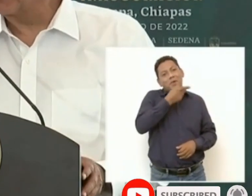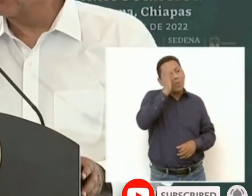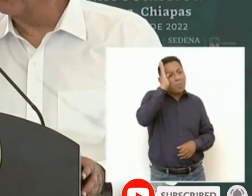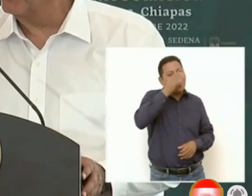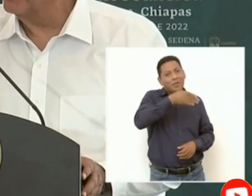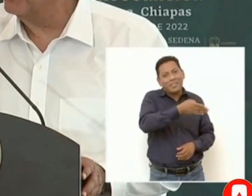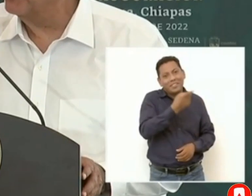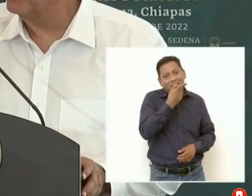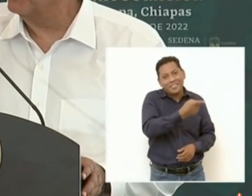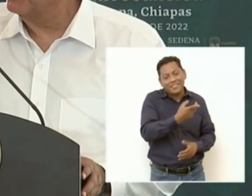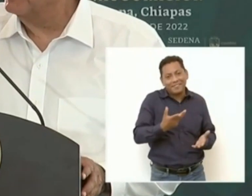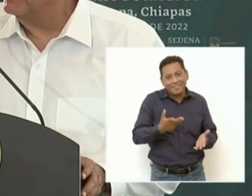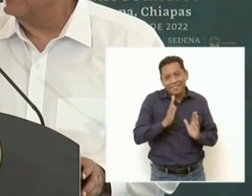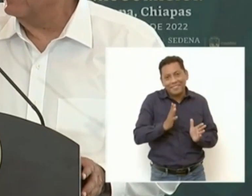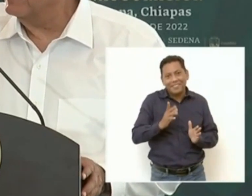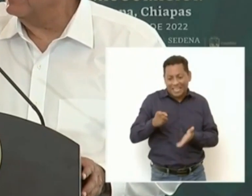Pero